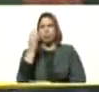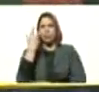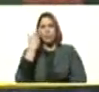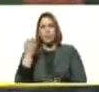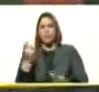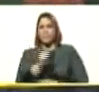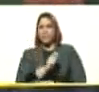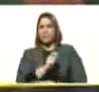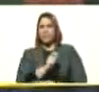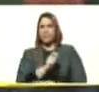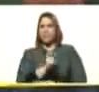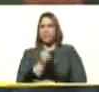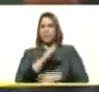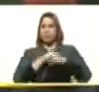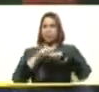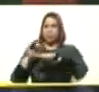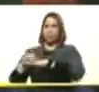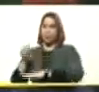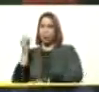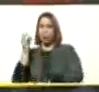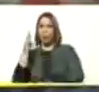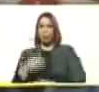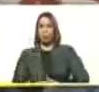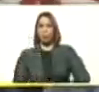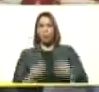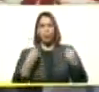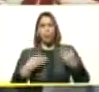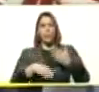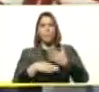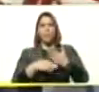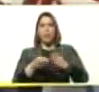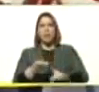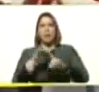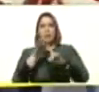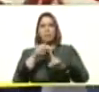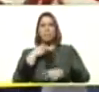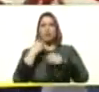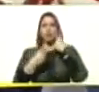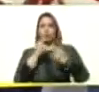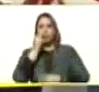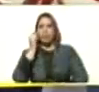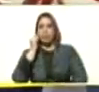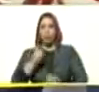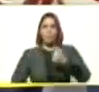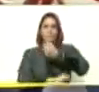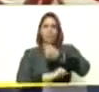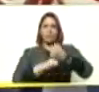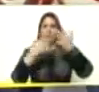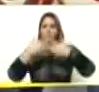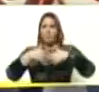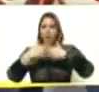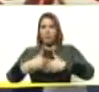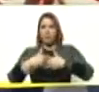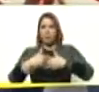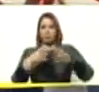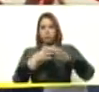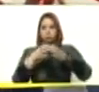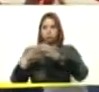mes está convocado el Congreso? ¿Cómo se van a elegir los delegados en la base, por fábrica, por